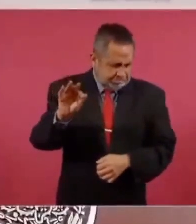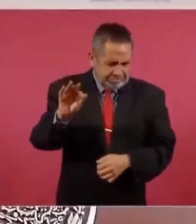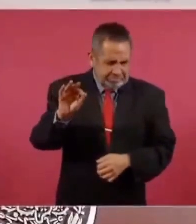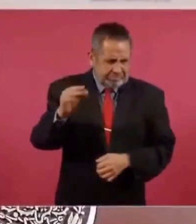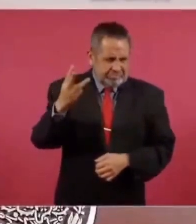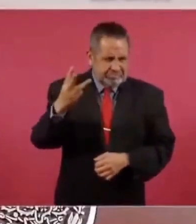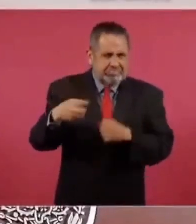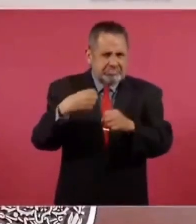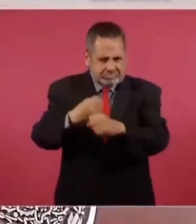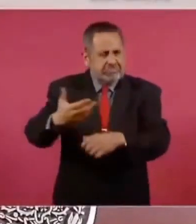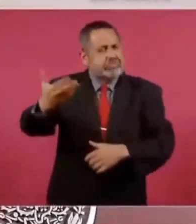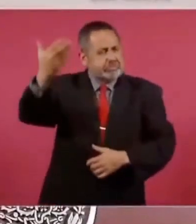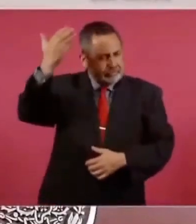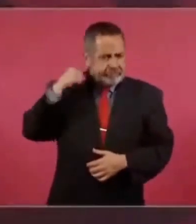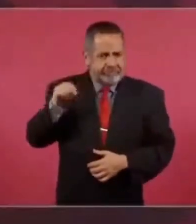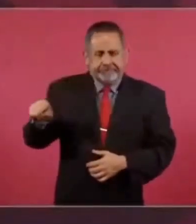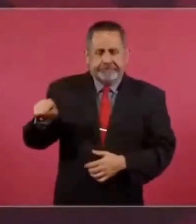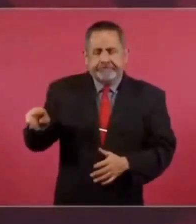43 años.